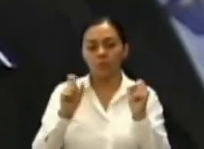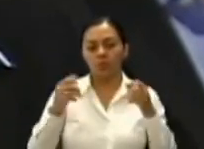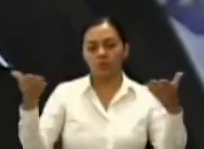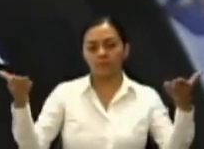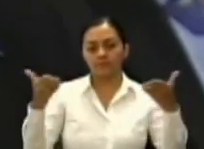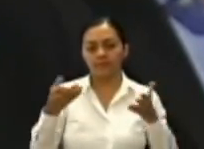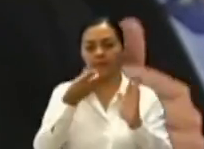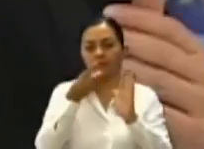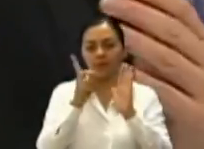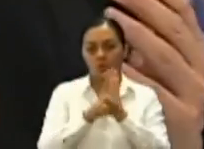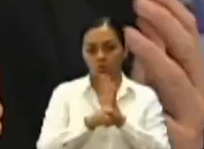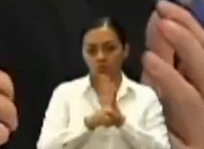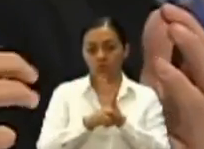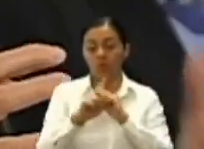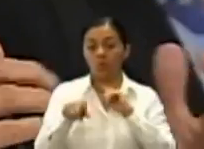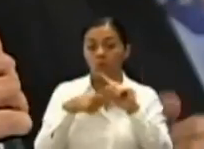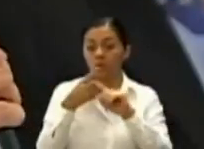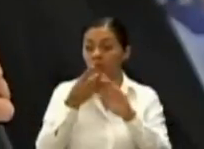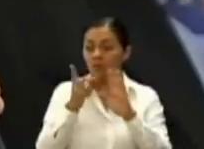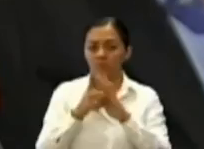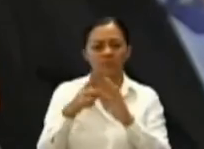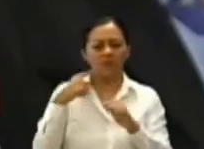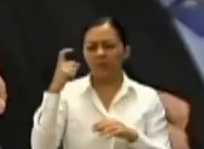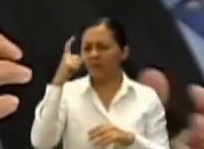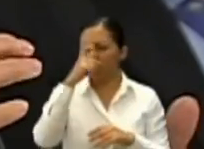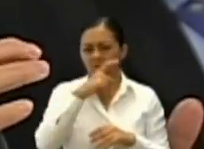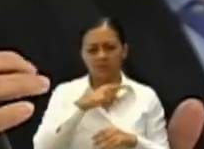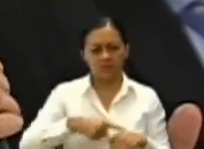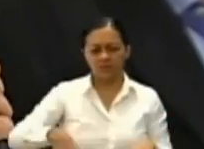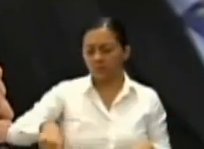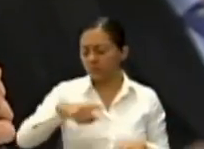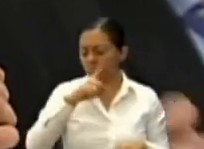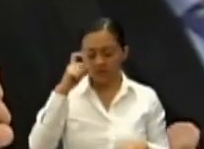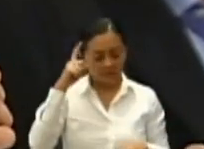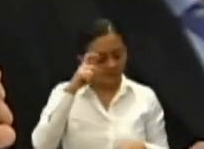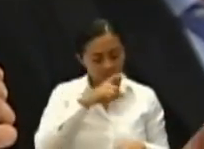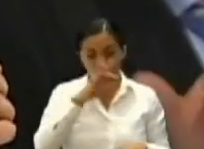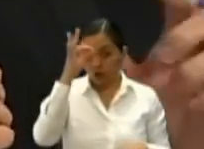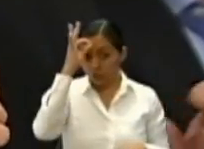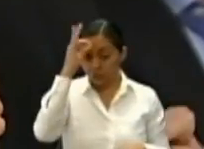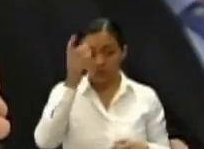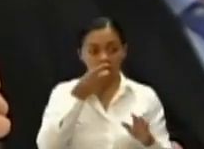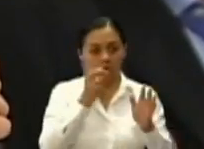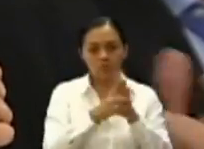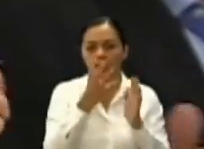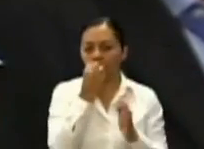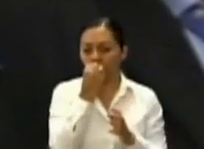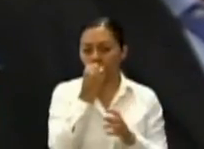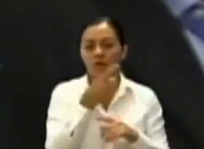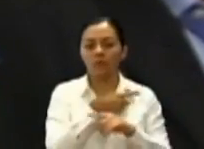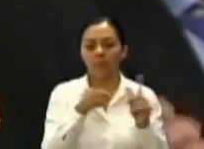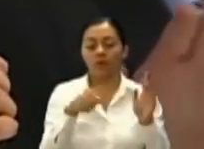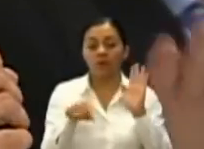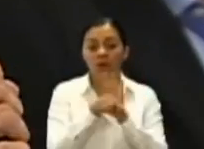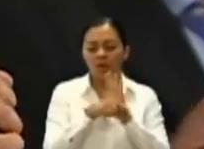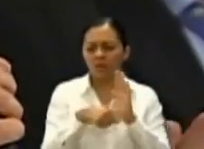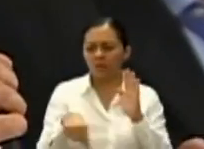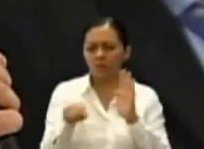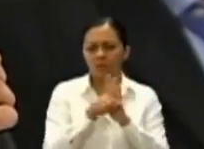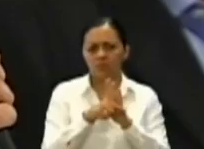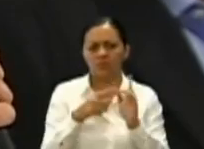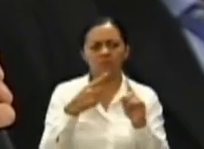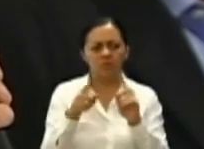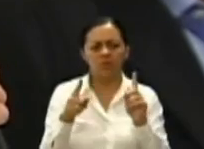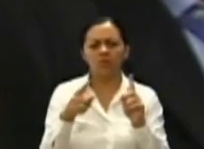ciudadanas es difícil en los servicios de salud y en la práctica médica muchas veces existen resultados que son negativos por más que se